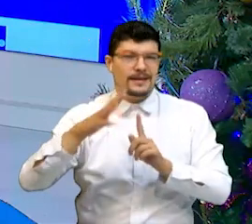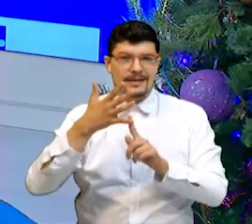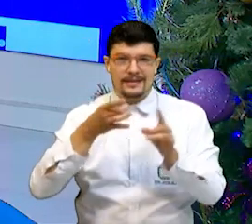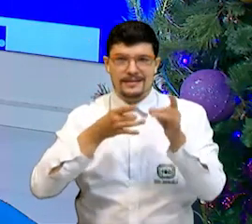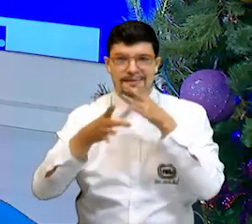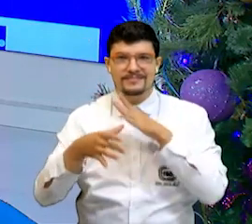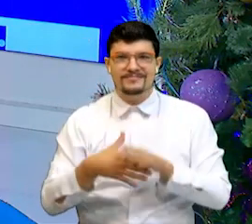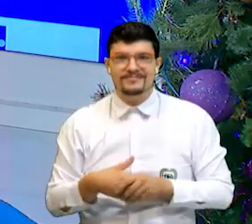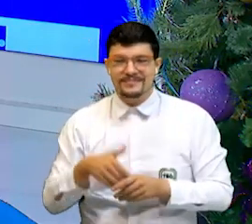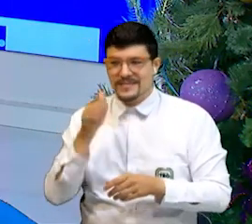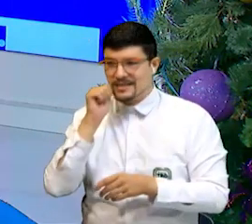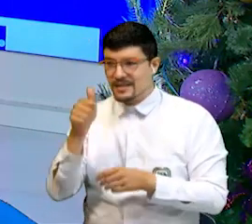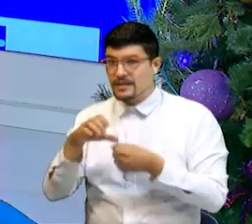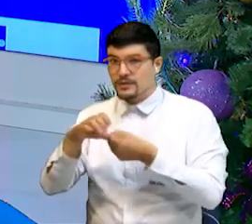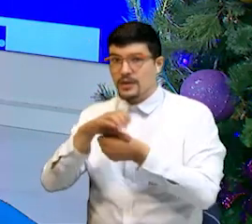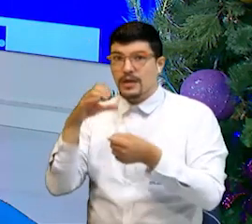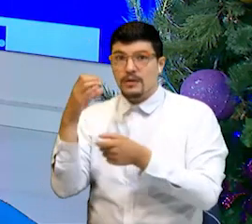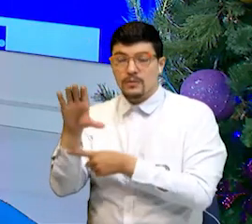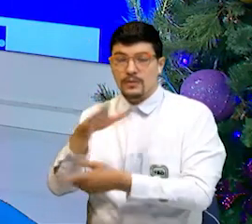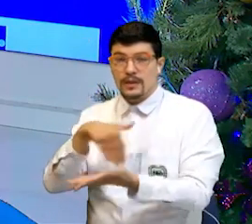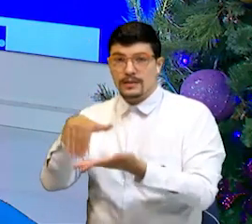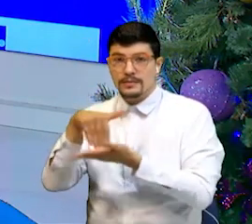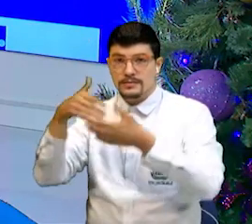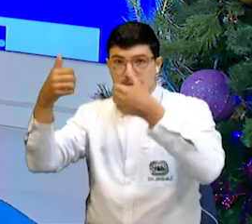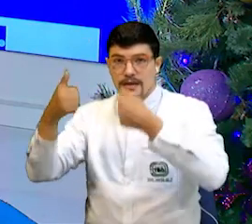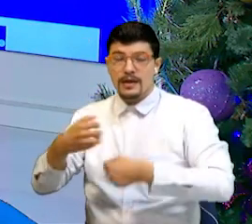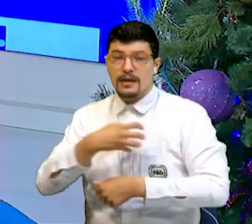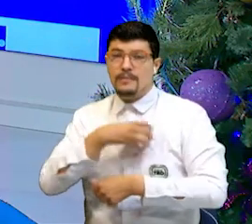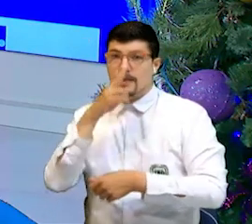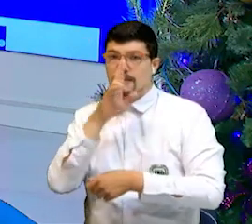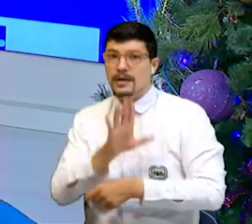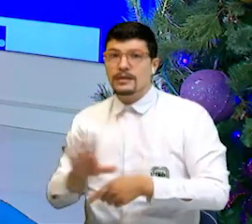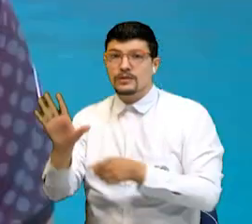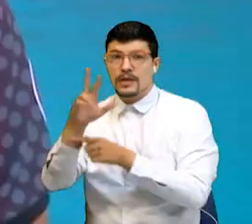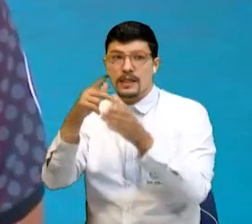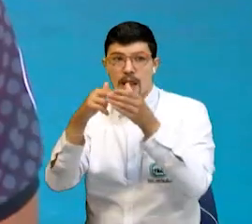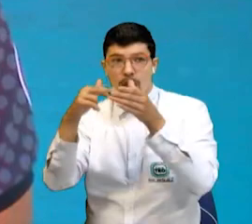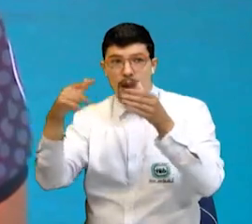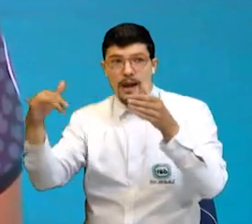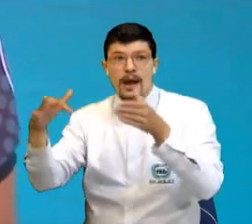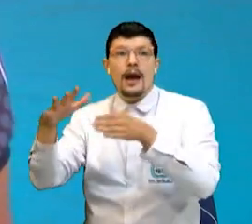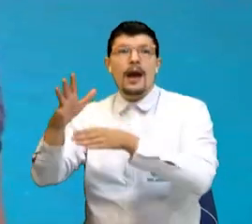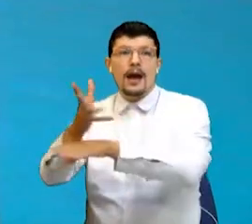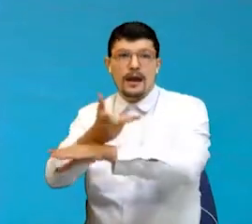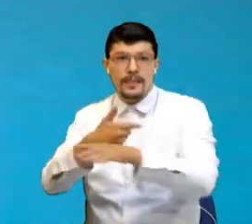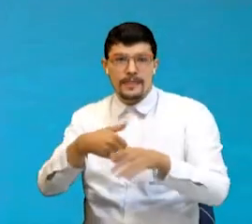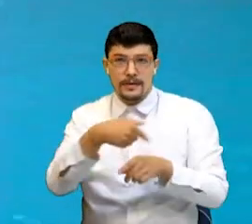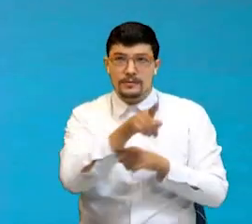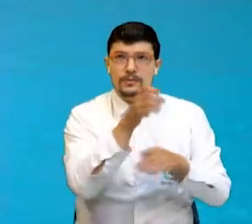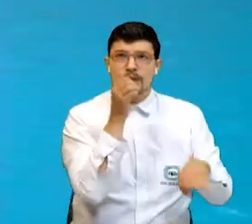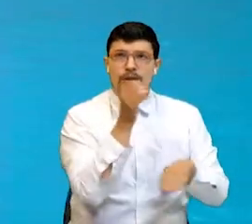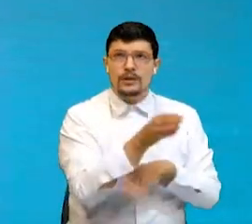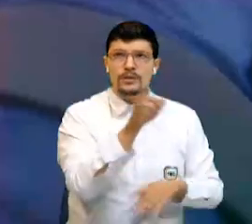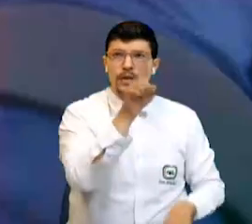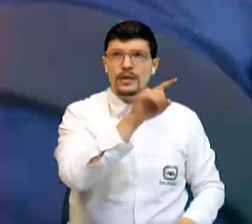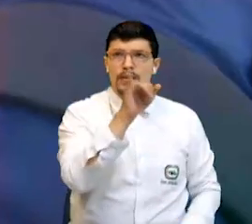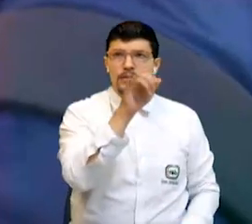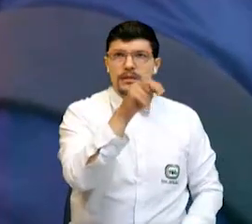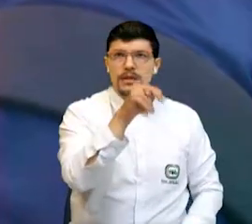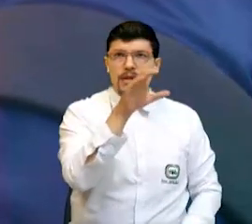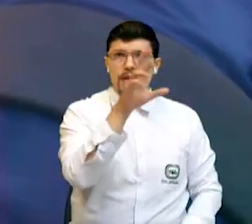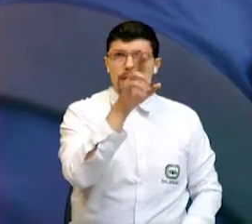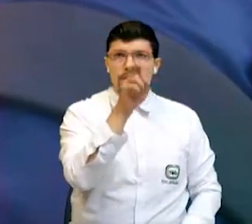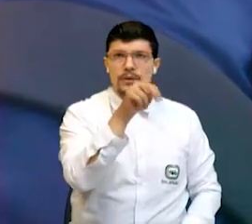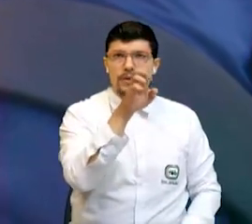y desde mañana la ciudad de cúcuta será sede del campeonato nacional de natación artística sincro norte de cúcuta orientado por kimberly y